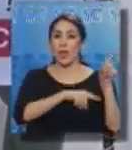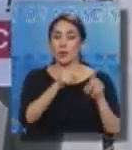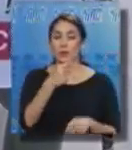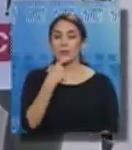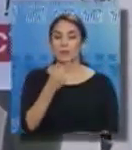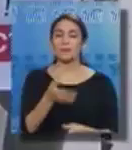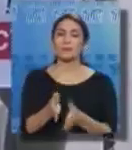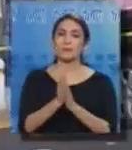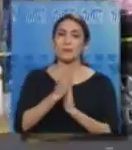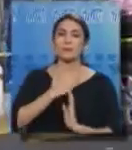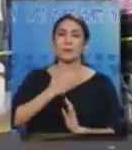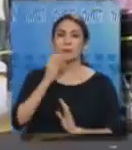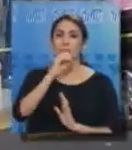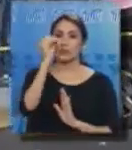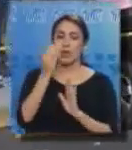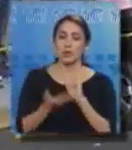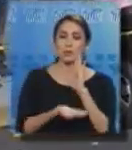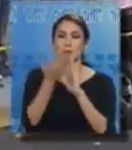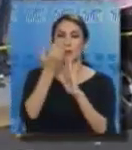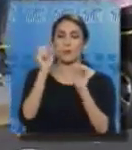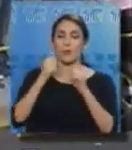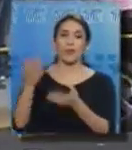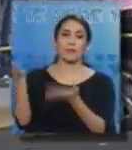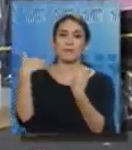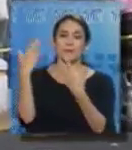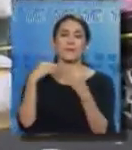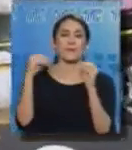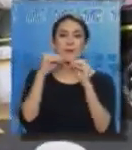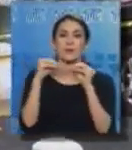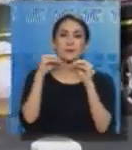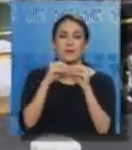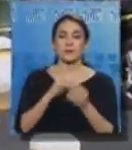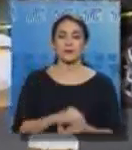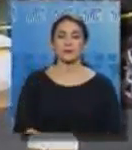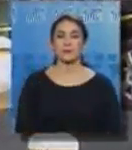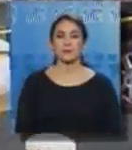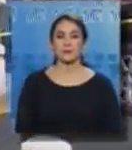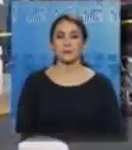piden que los cupos aumenten y poder importar más. Javier Montalvo, TC Televisión.